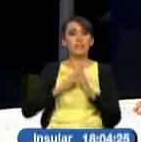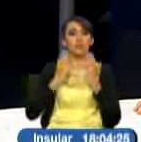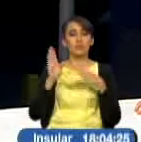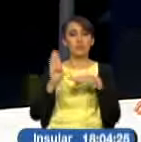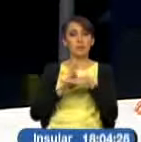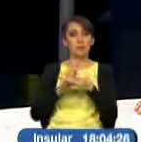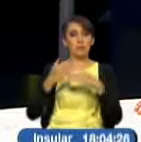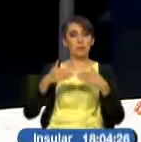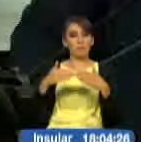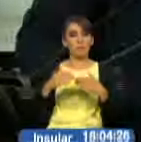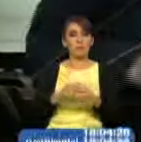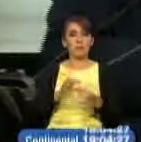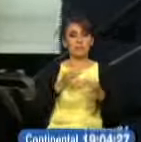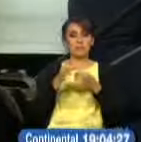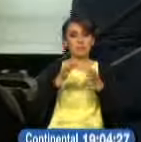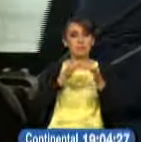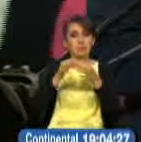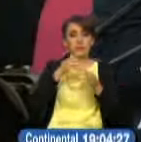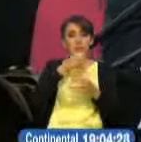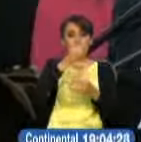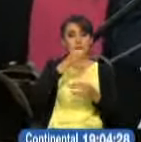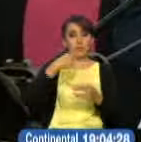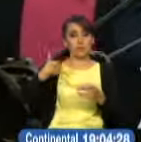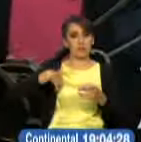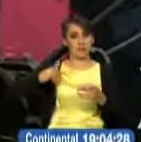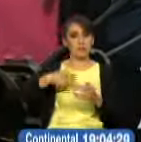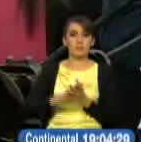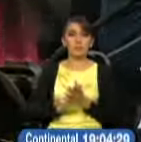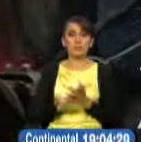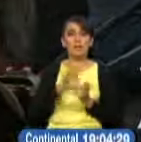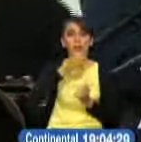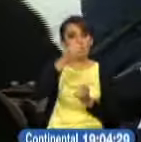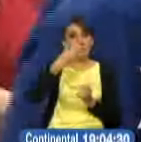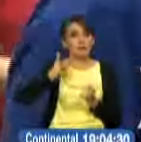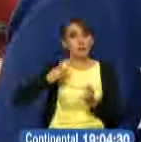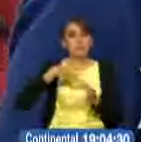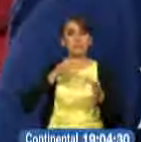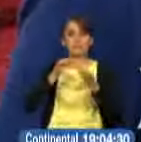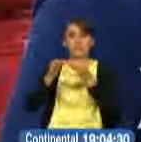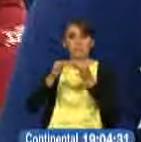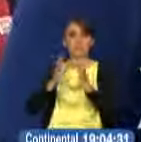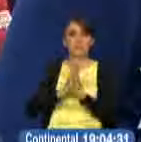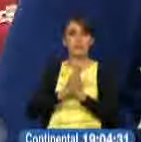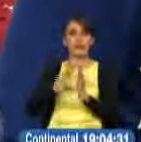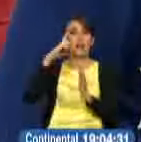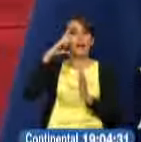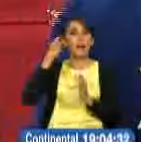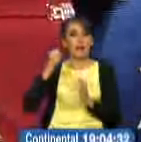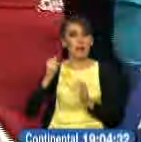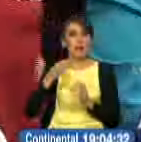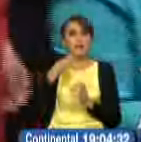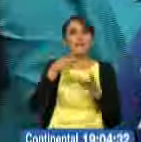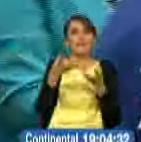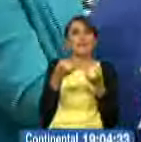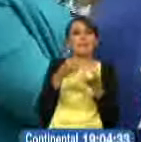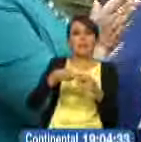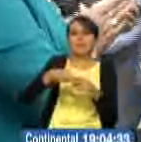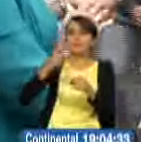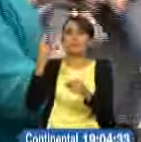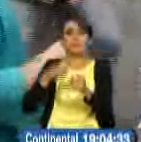García. La periodista Cintia García afirma que Guillermo Lasso, al querer desmarcarse como propietario del banco panameño